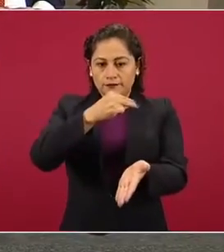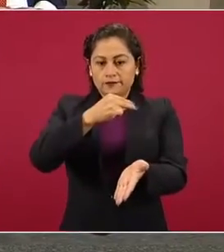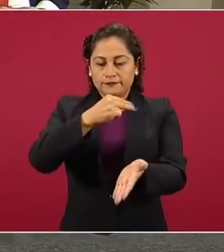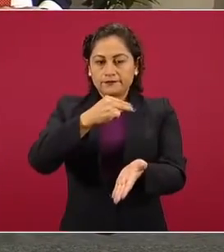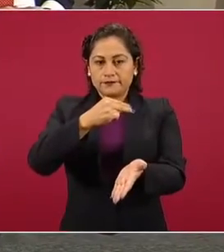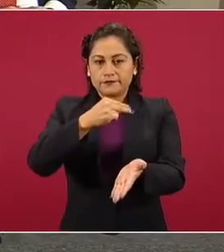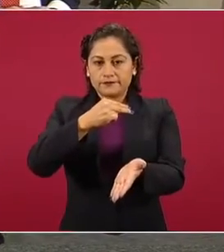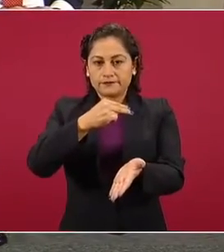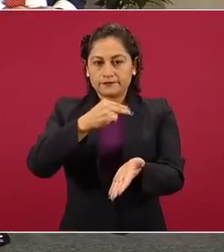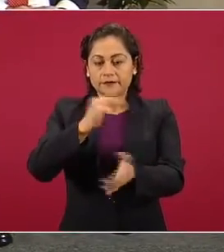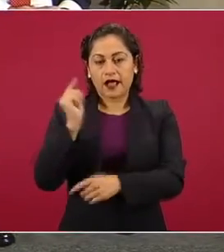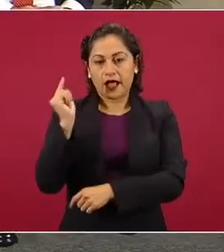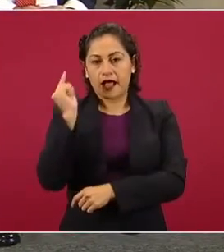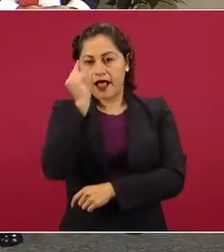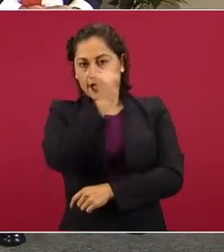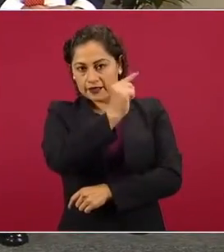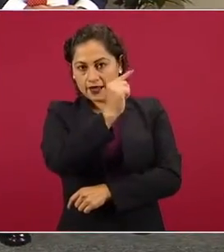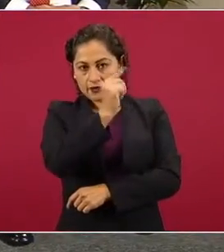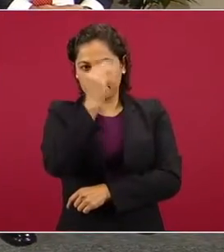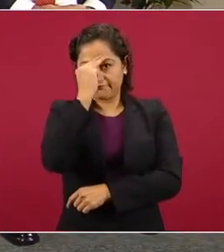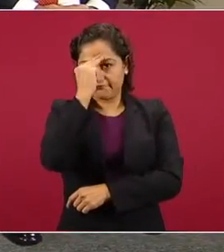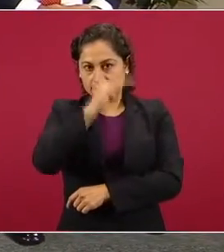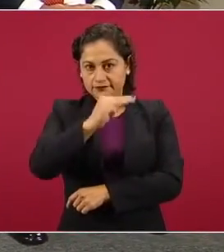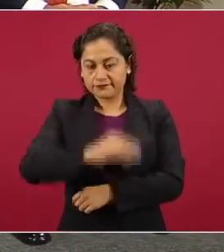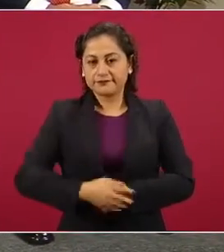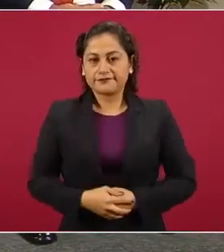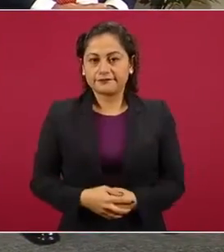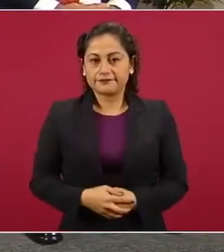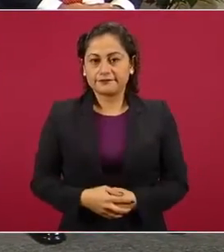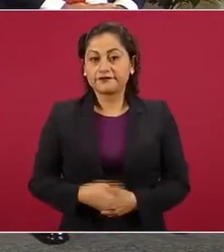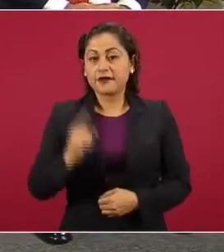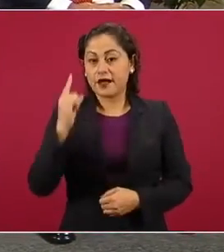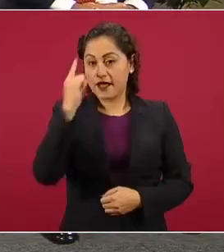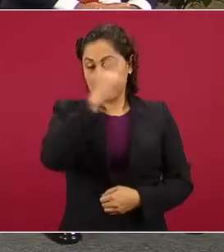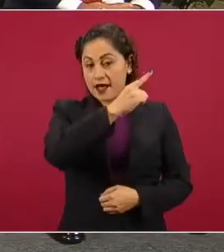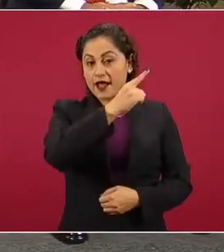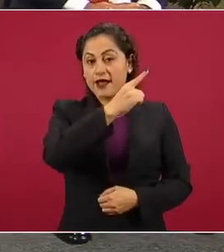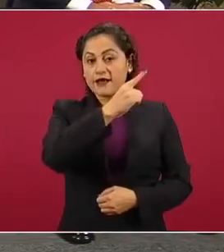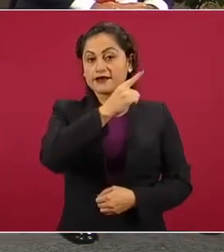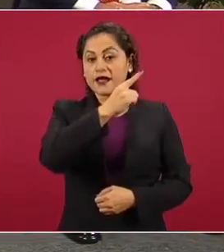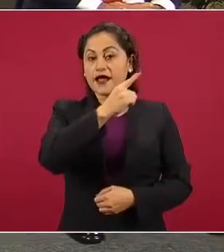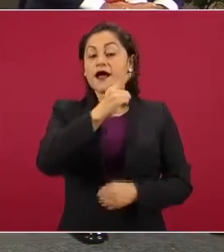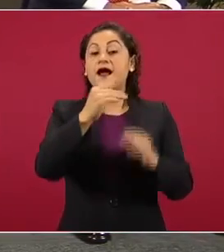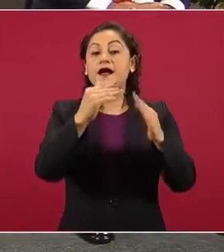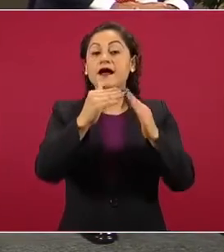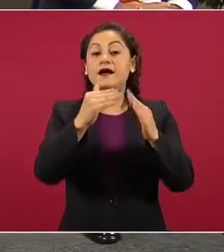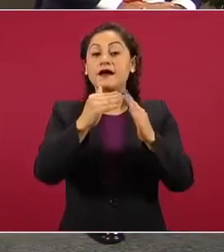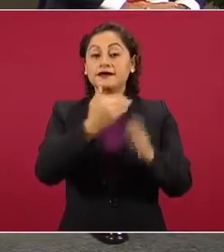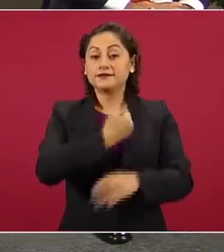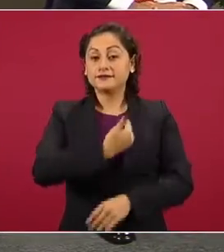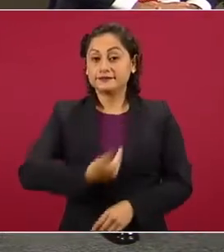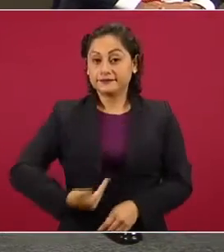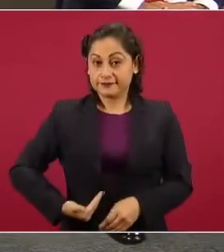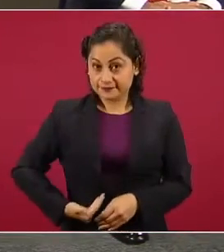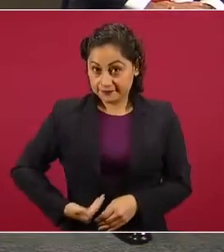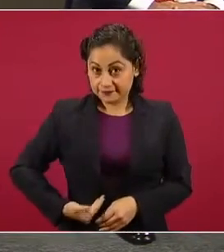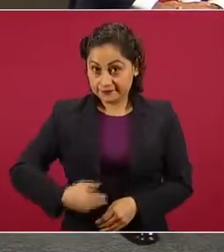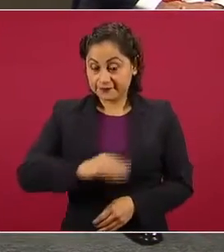en Mexicali, en el Palacio de Gobierno de Mexicali. ¿Por qué en Mexicali?